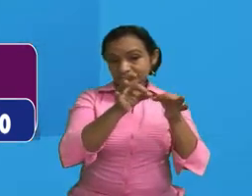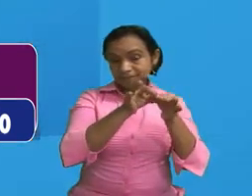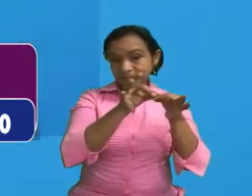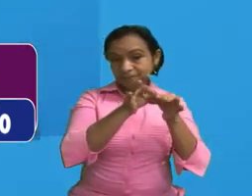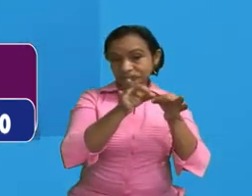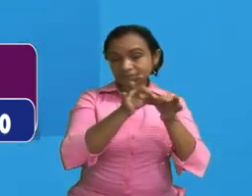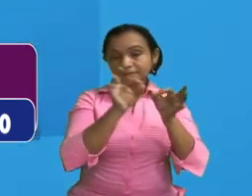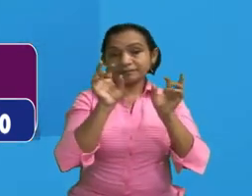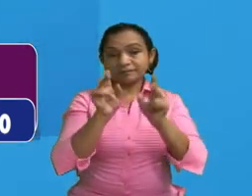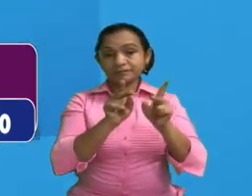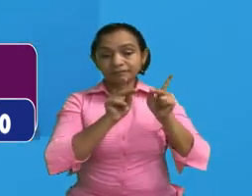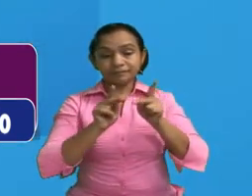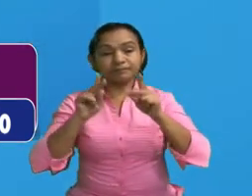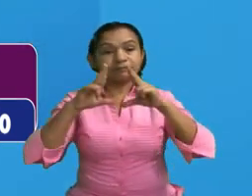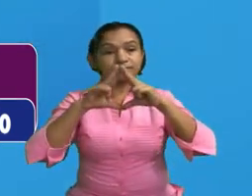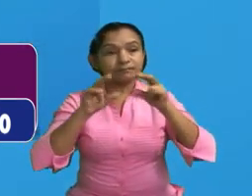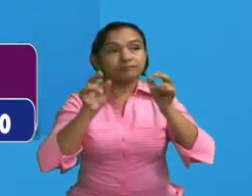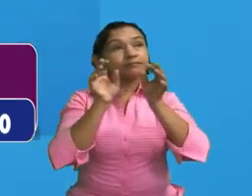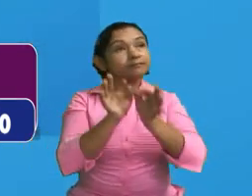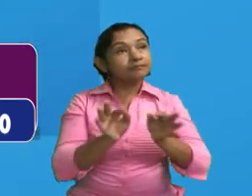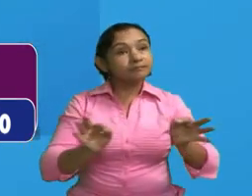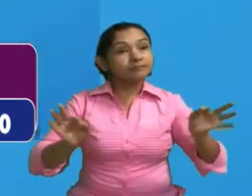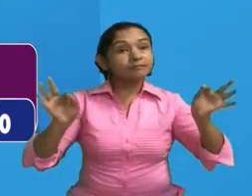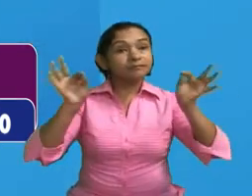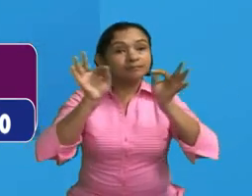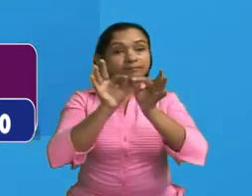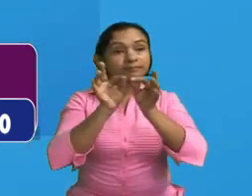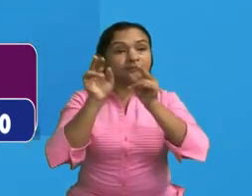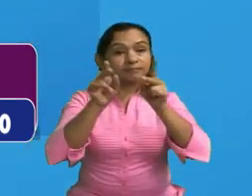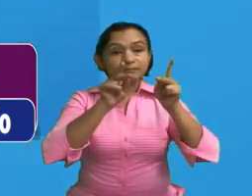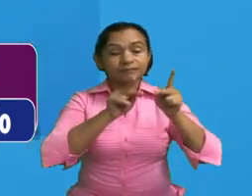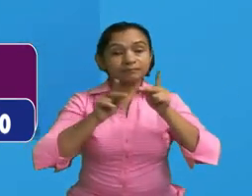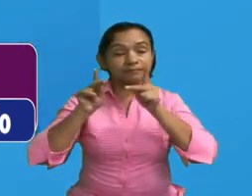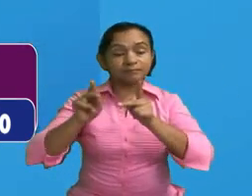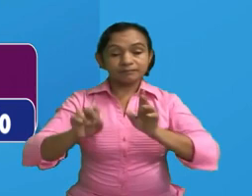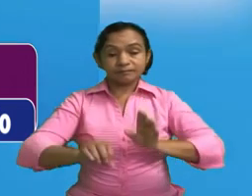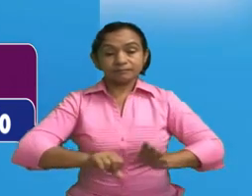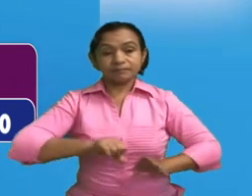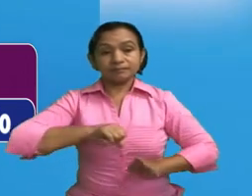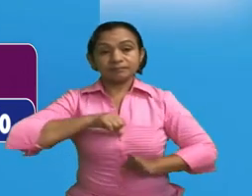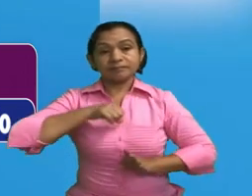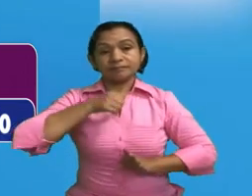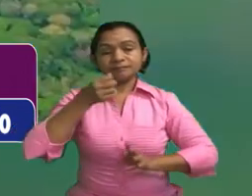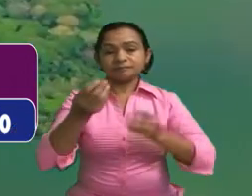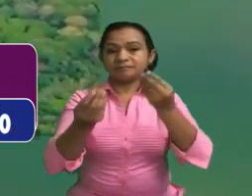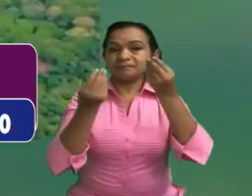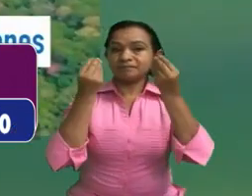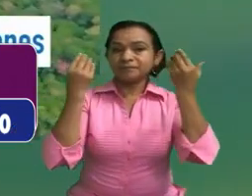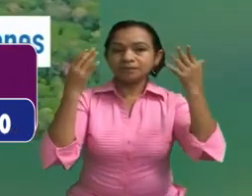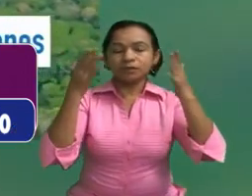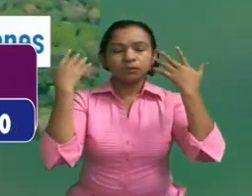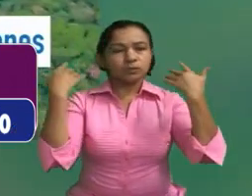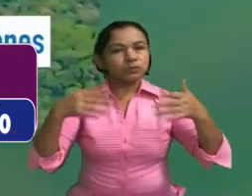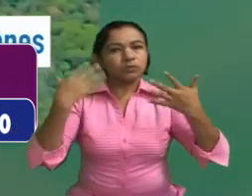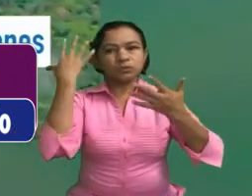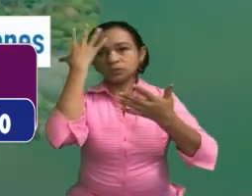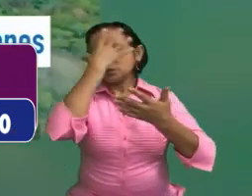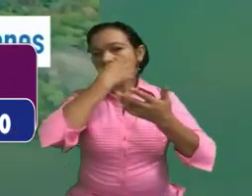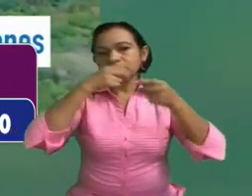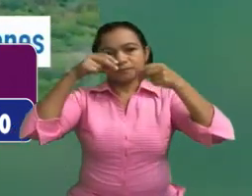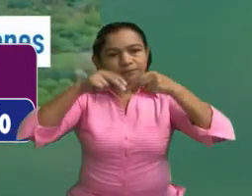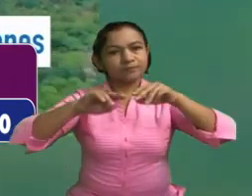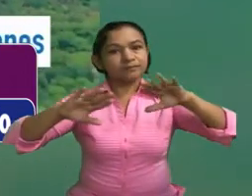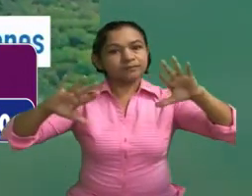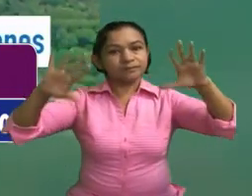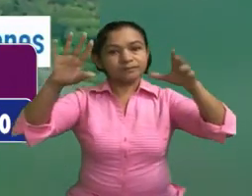nuestra población, es importante que nuestra población se sienta orgullosa de tantas riquezas que hay en nuestro país, y que una de